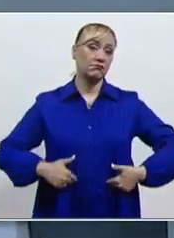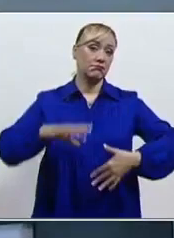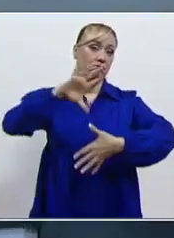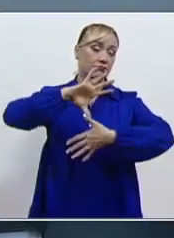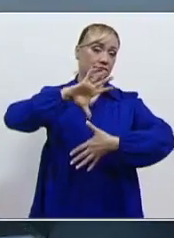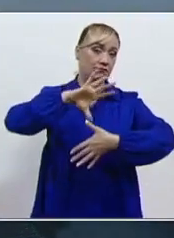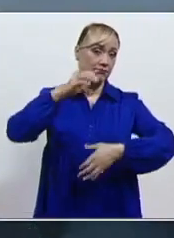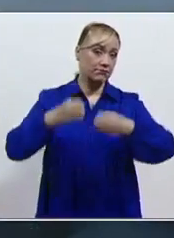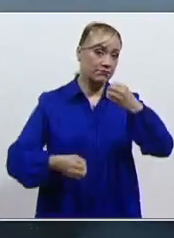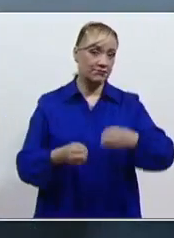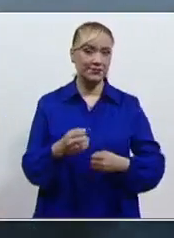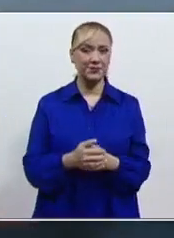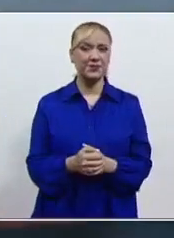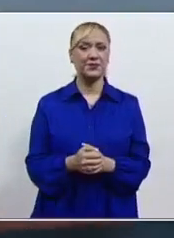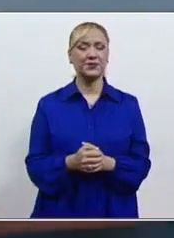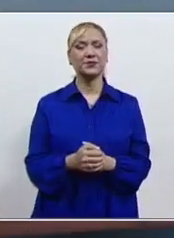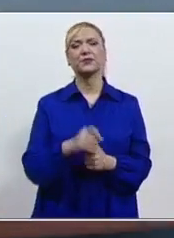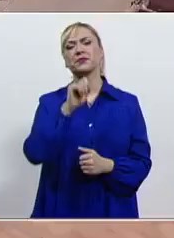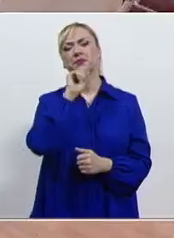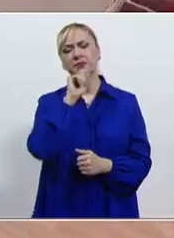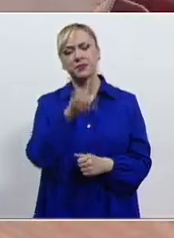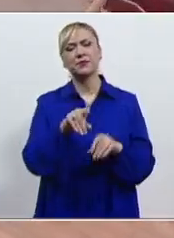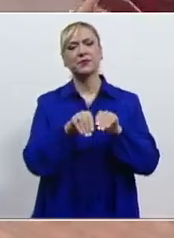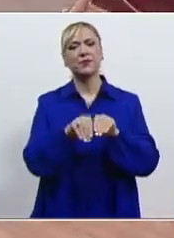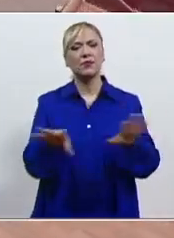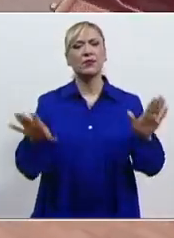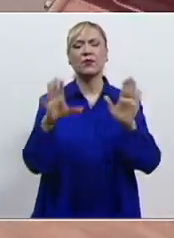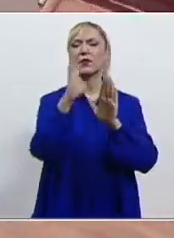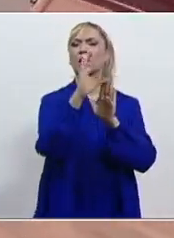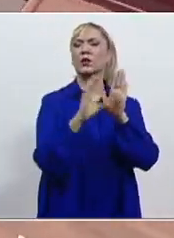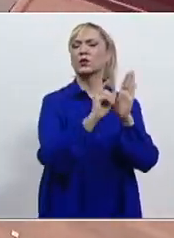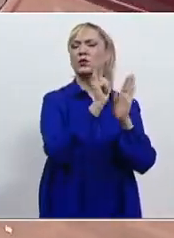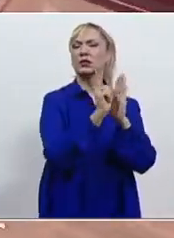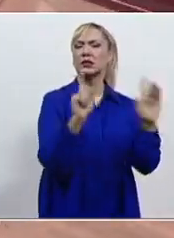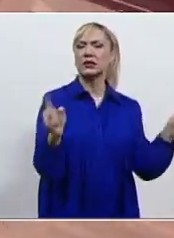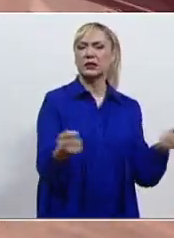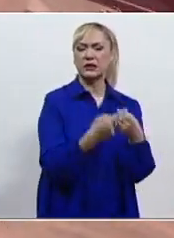La Suprema Corte publicó la sentencia del Pleno en la acción de inconstitucionalidad